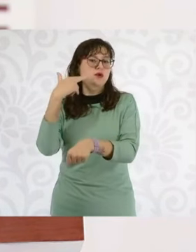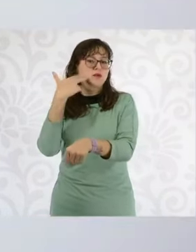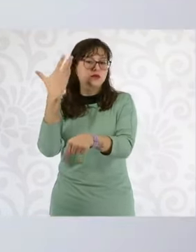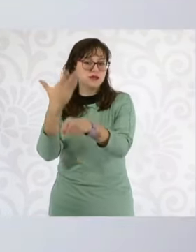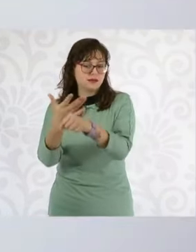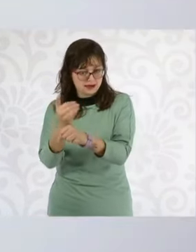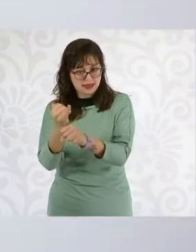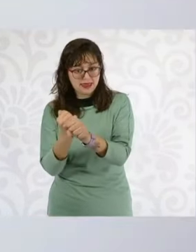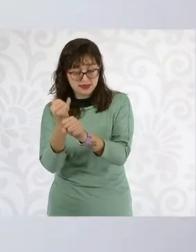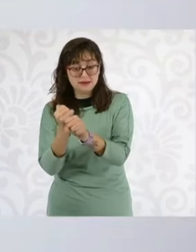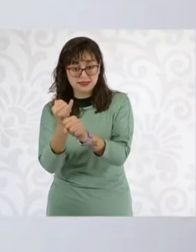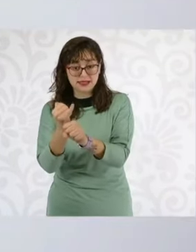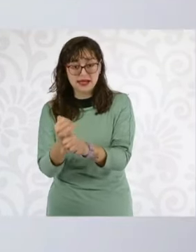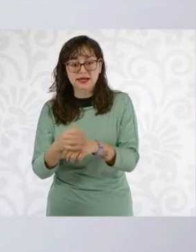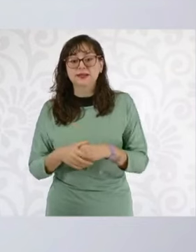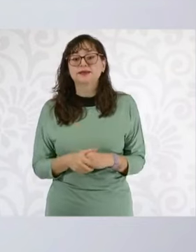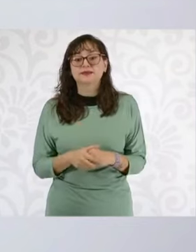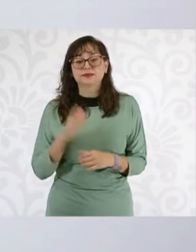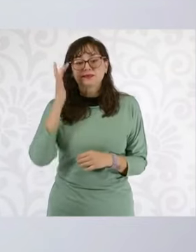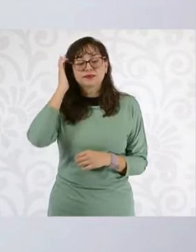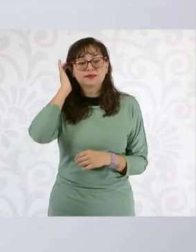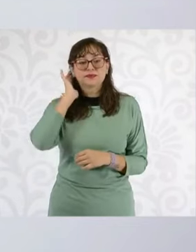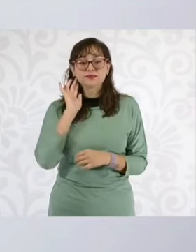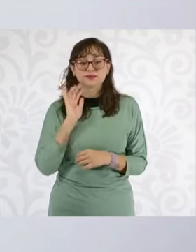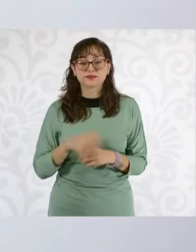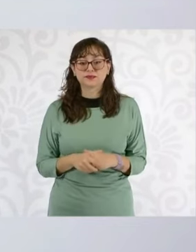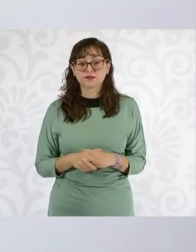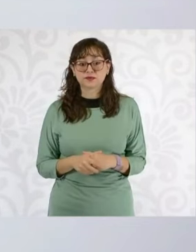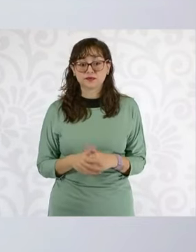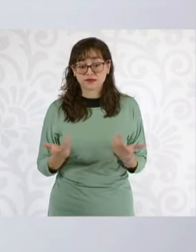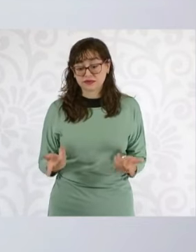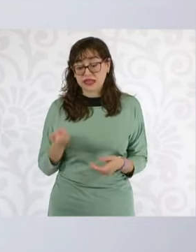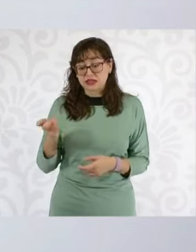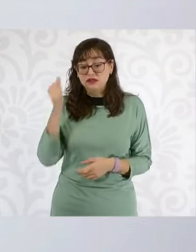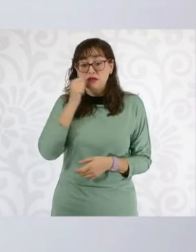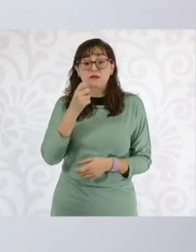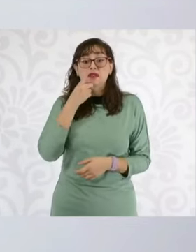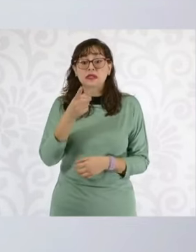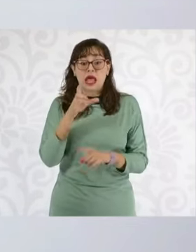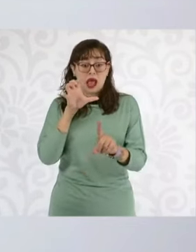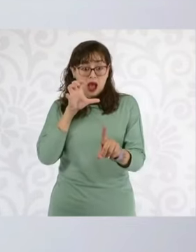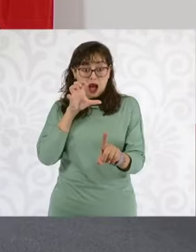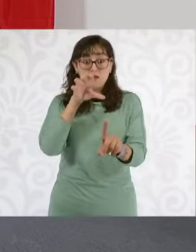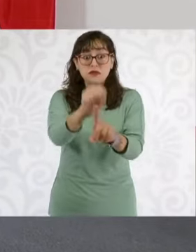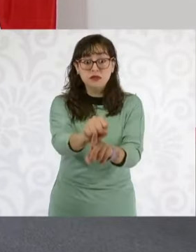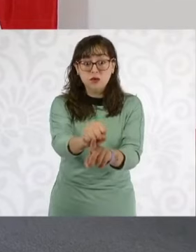Y comentábamos que hay una frase que dice: el fin no justifica los medios.